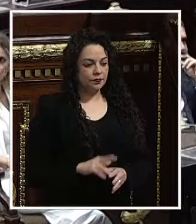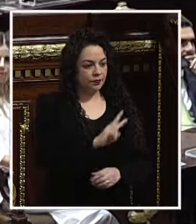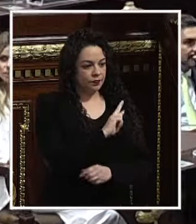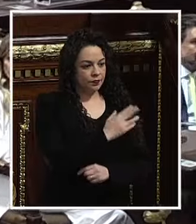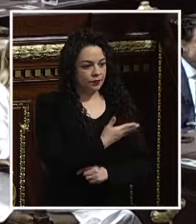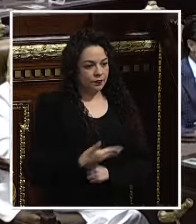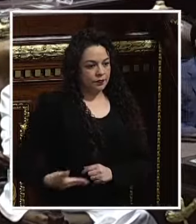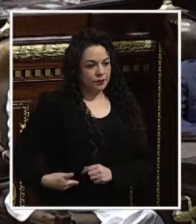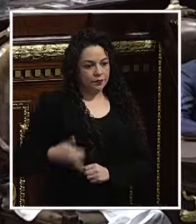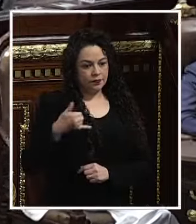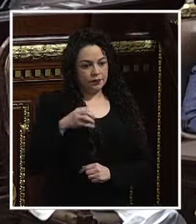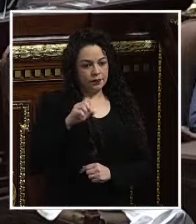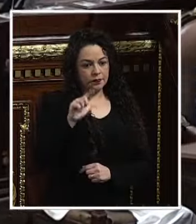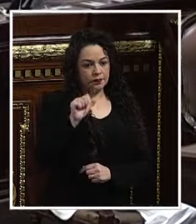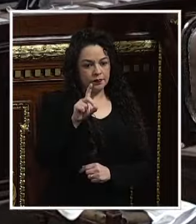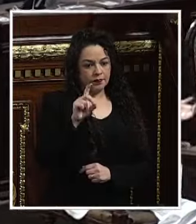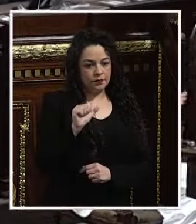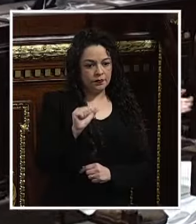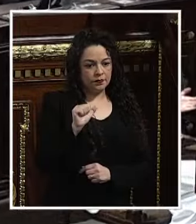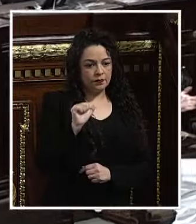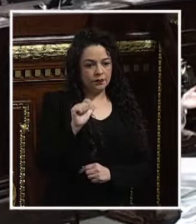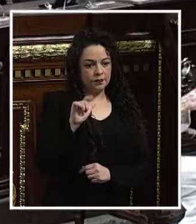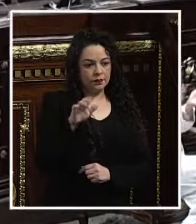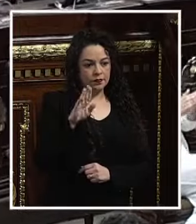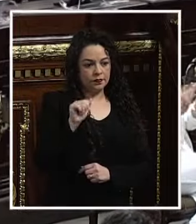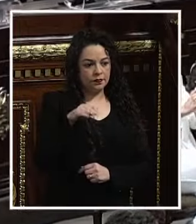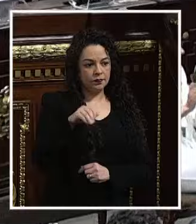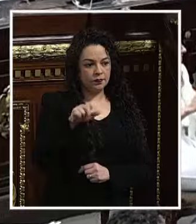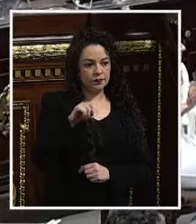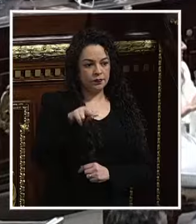Vicepresidenta, Yolanda Alicia López Martínez.